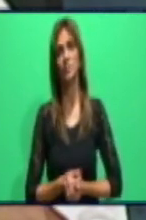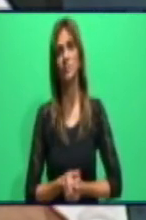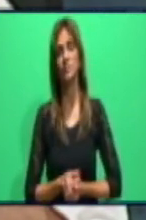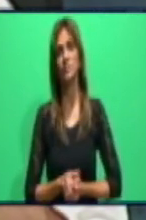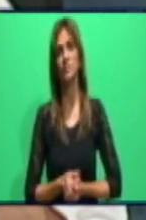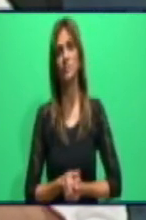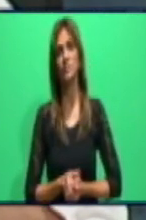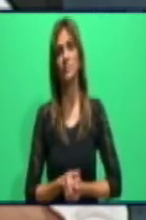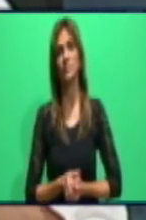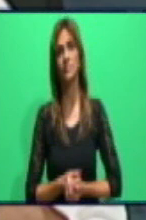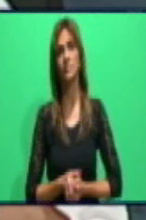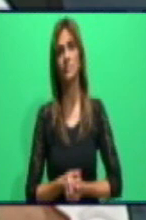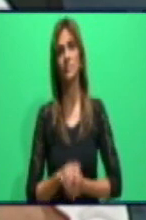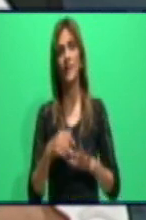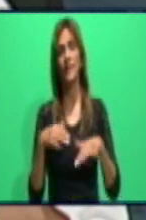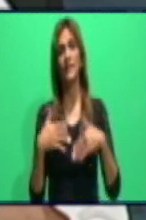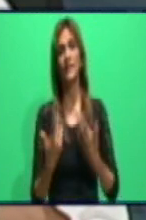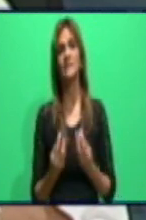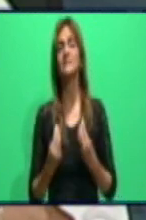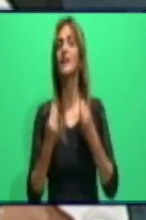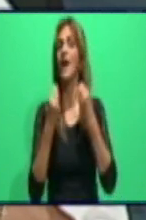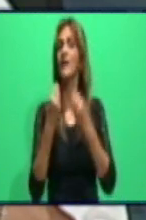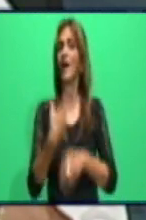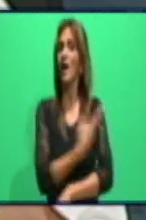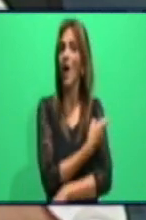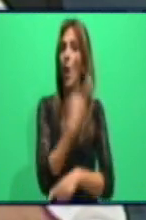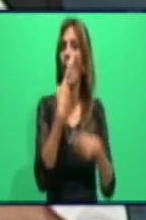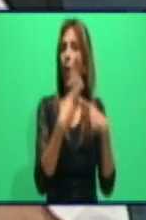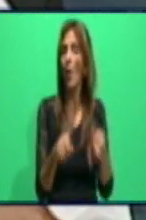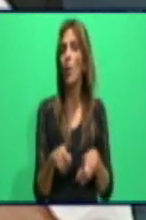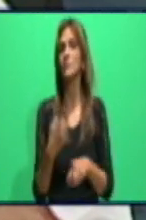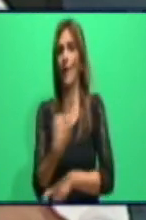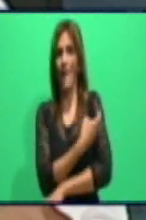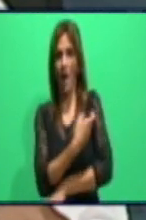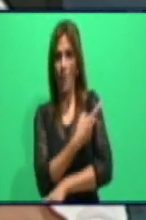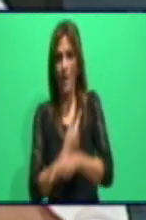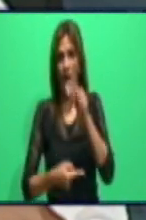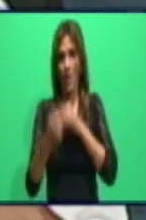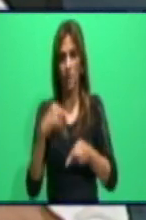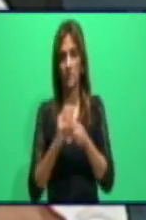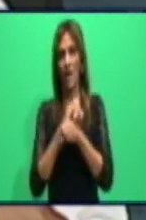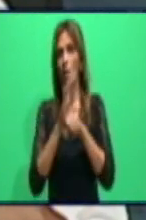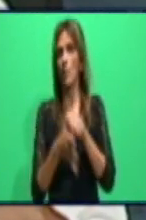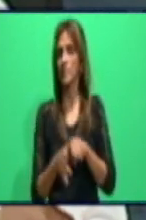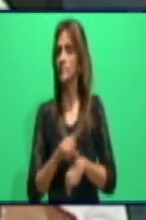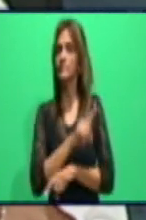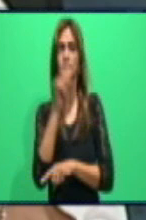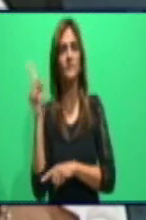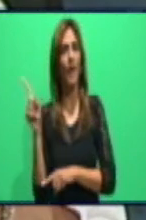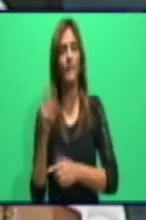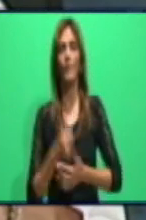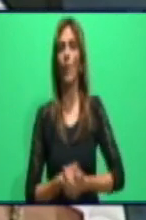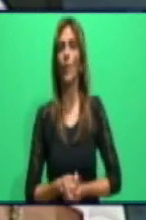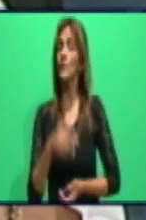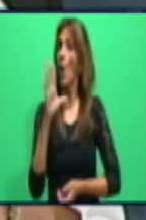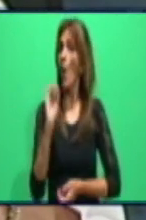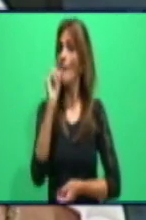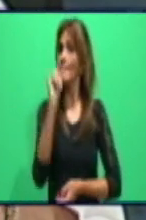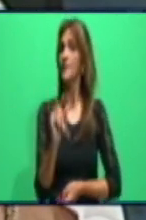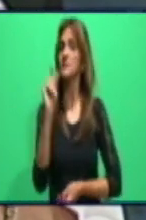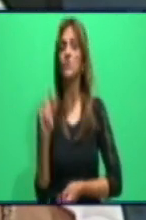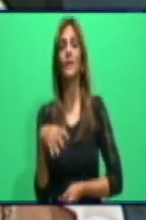candidato vacunal contra la cob y también se excluye a los pacientes que hayan presentado infecciones algunos durante los últimos